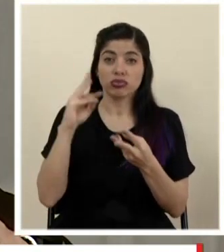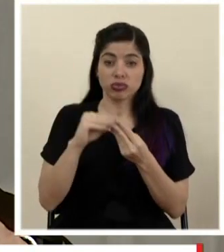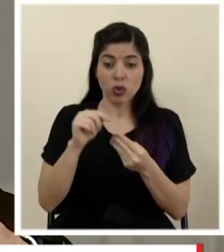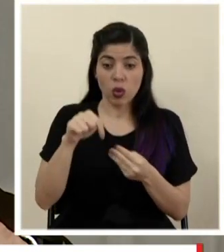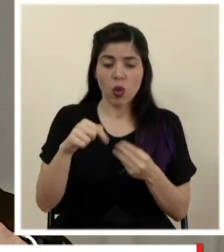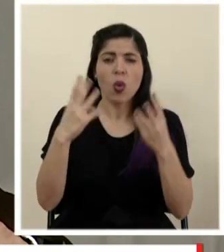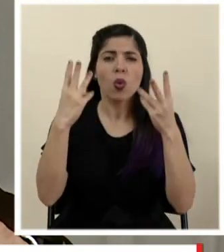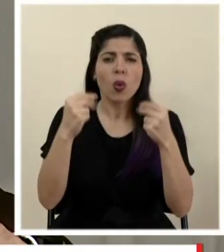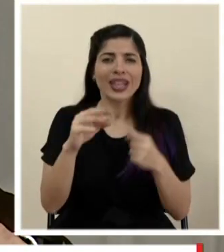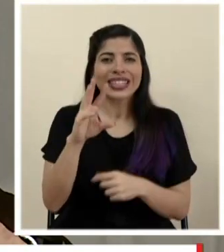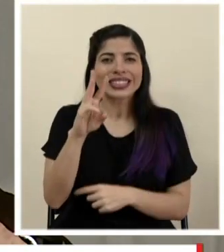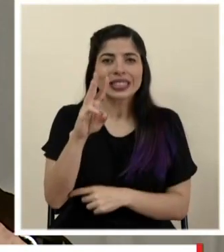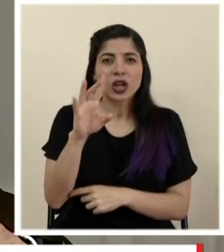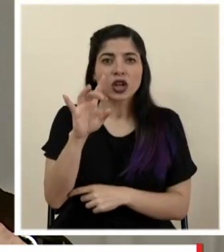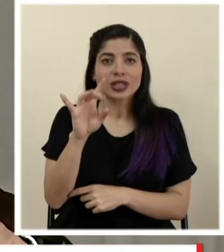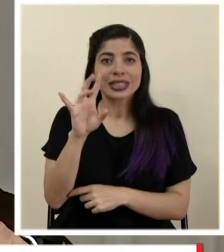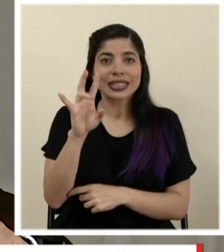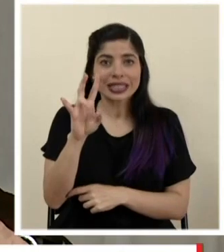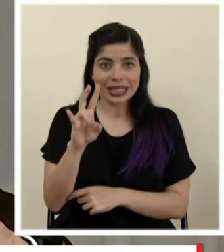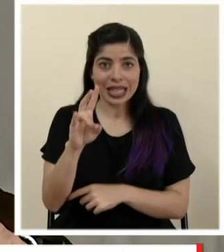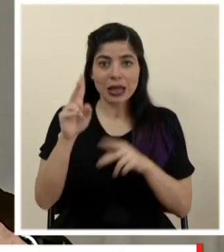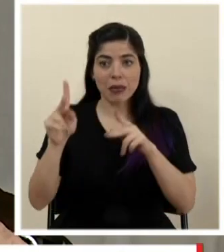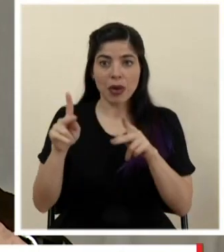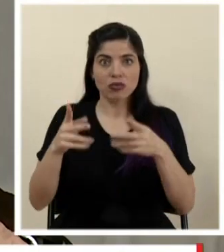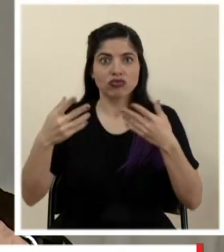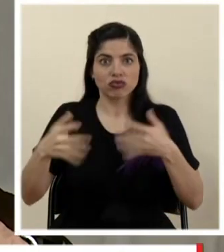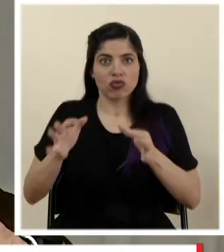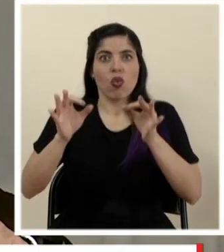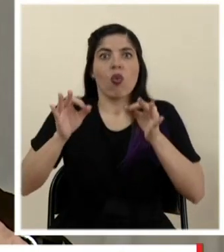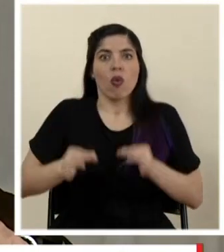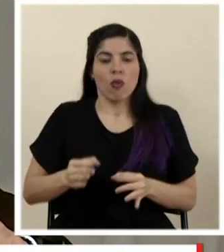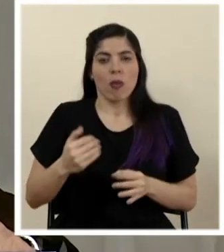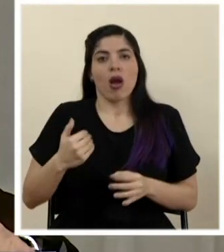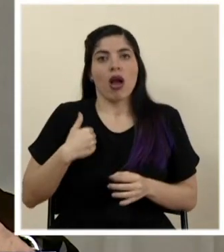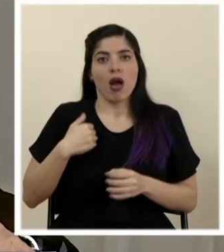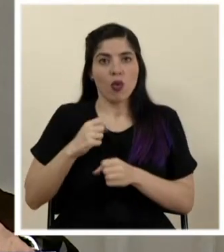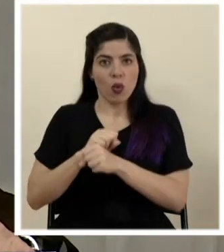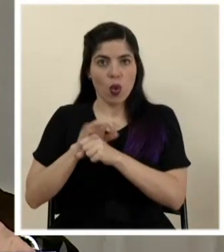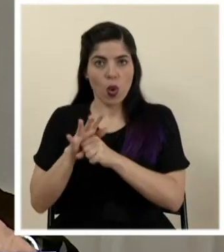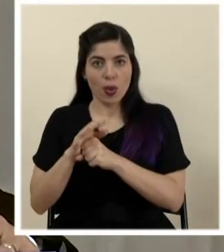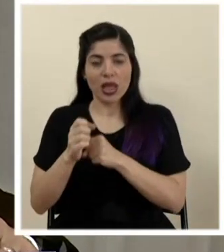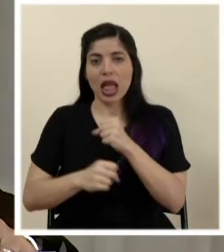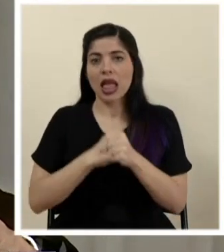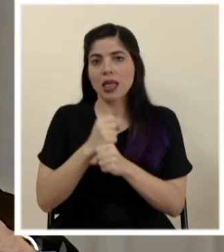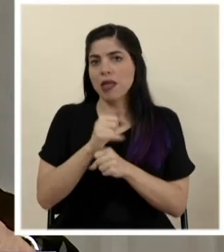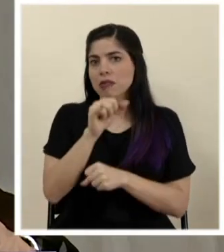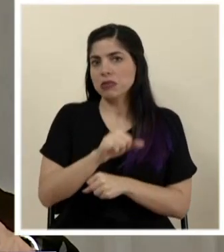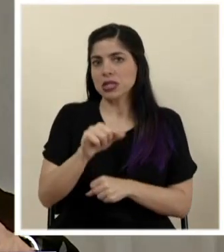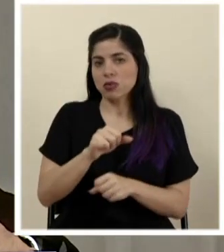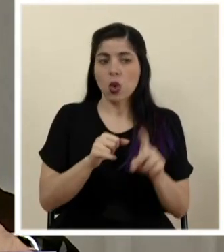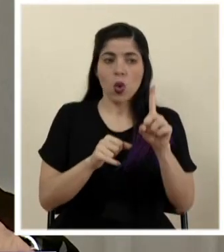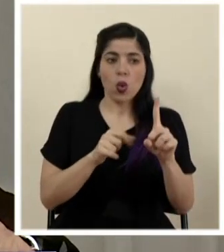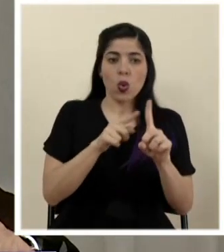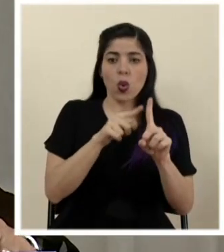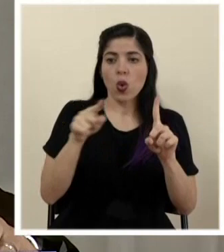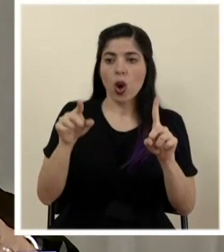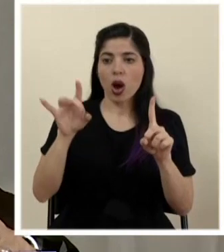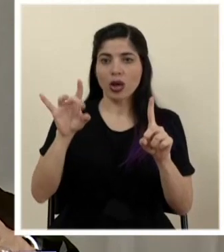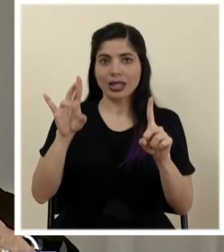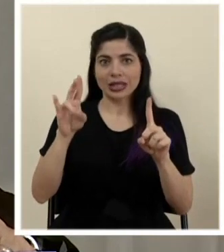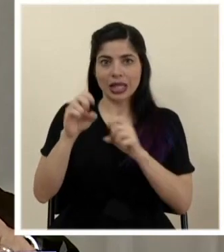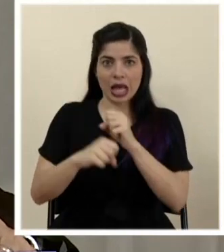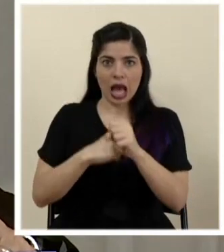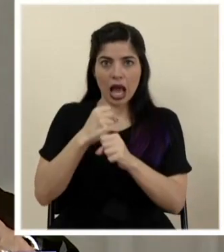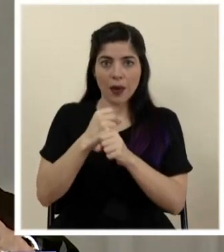de 687 casos confirmados por COVID-19. El rango de edad se mantiene de 1 a 87 años. Total